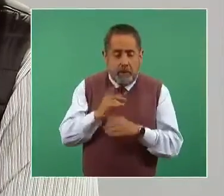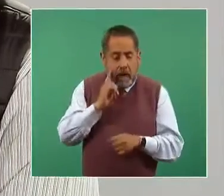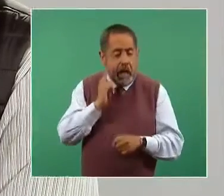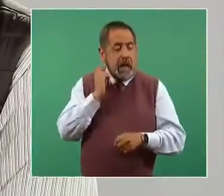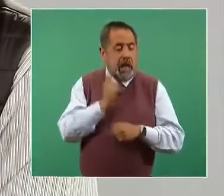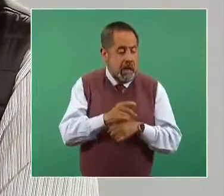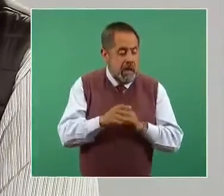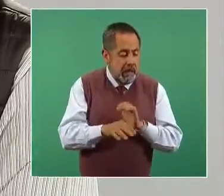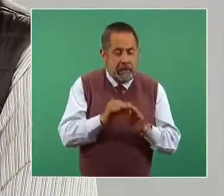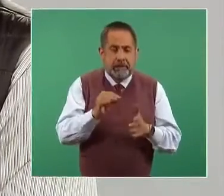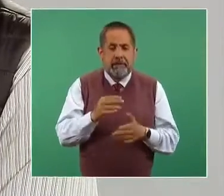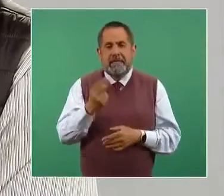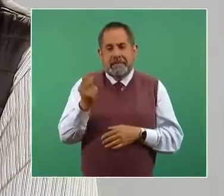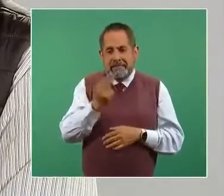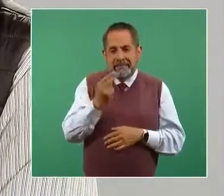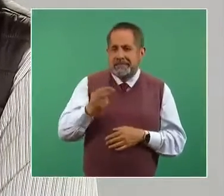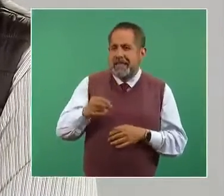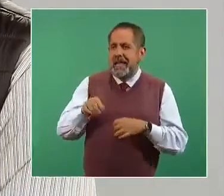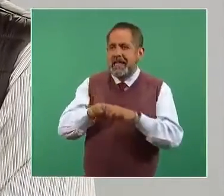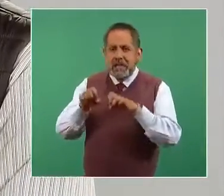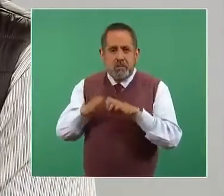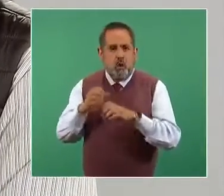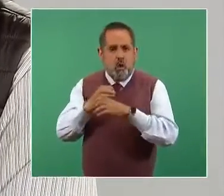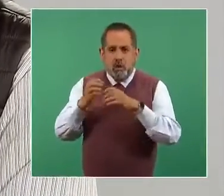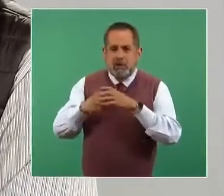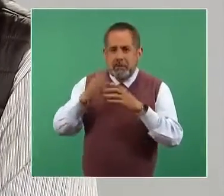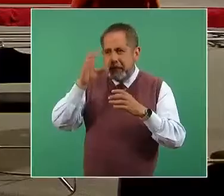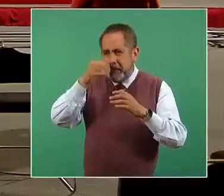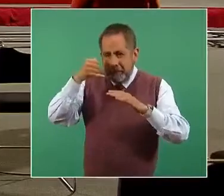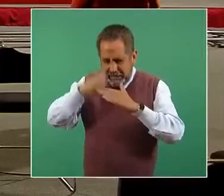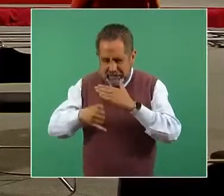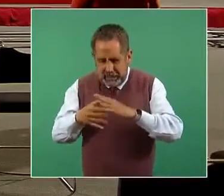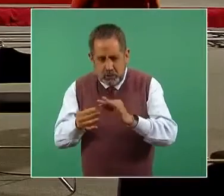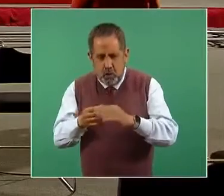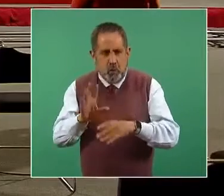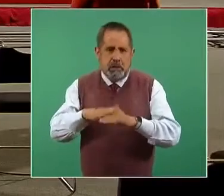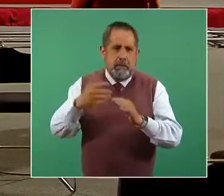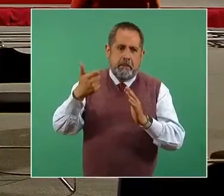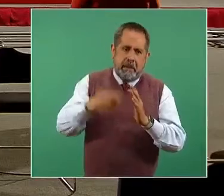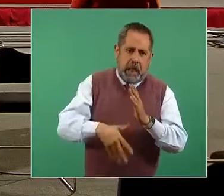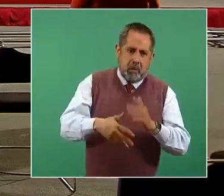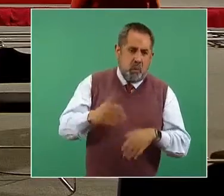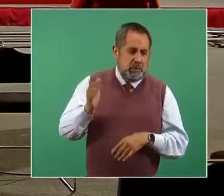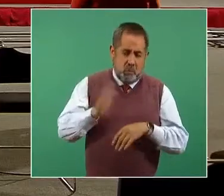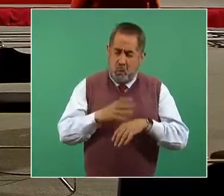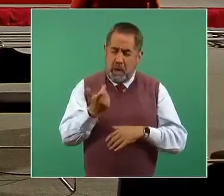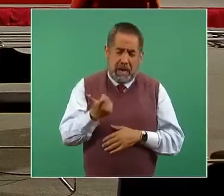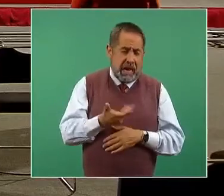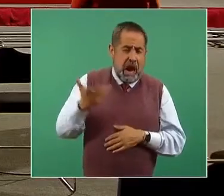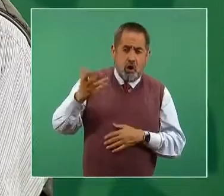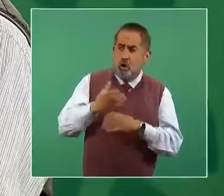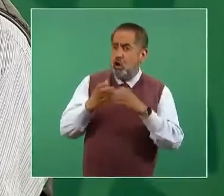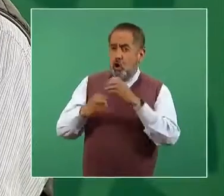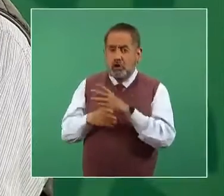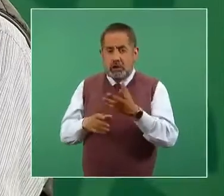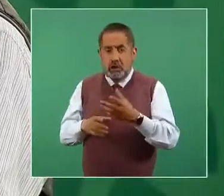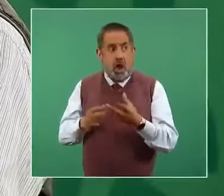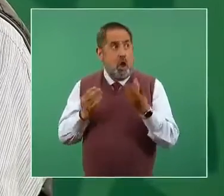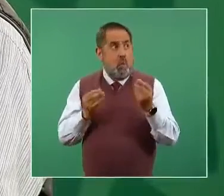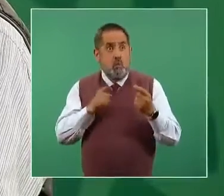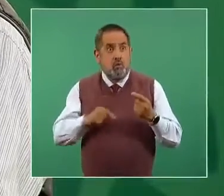llevar a cabo es que se cuente con el equipo de secuenciación genética, que no es un equipo económico, es un equipo costoso, no se tienen muchos